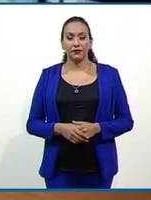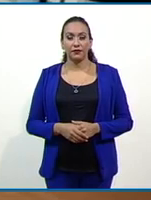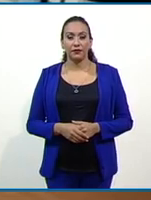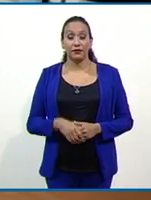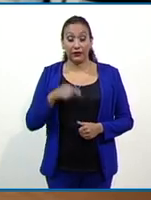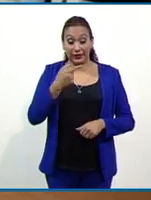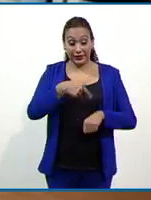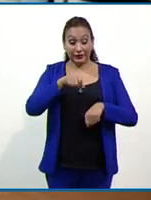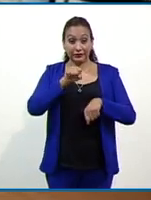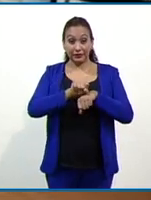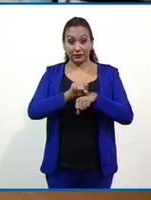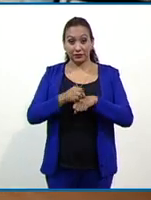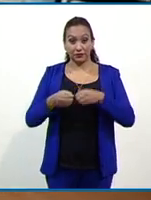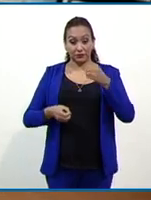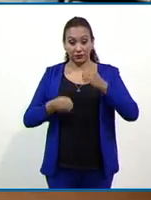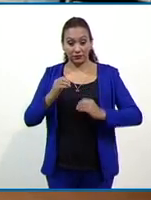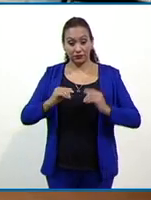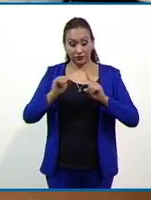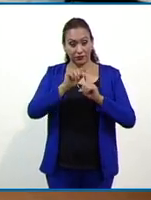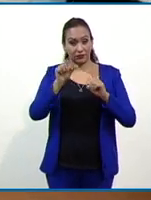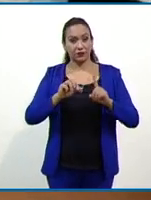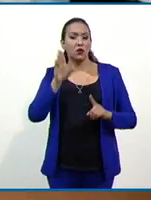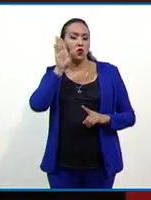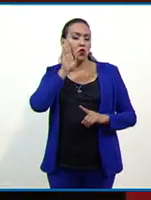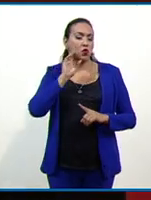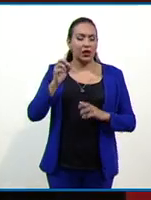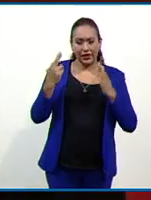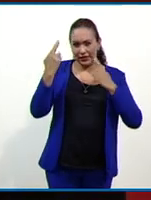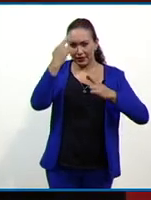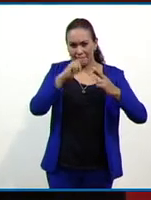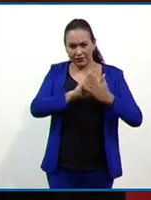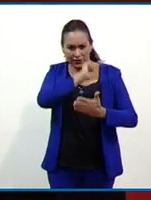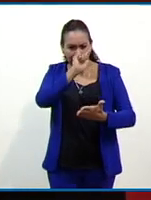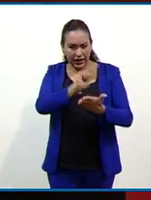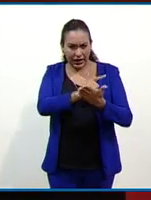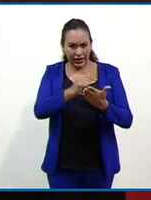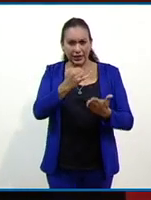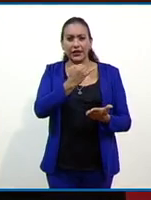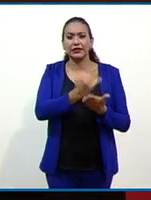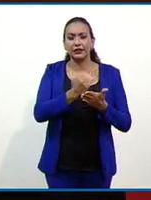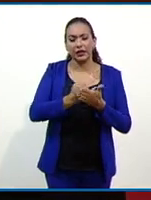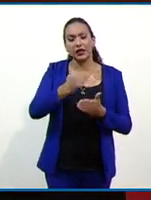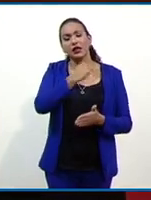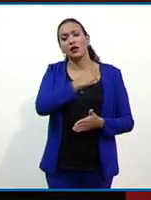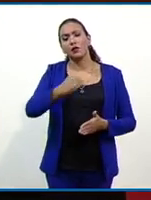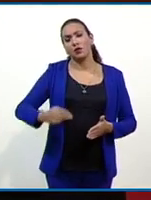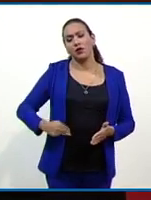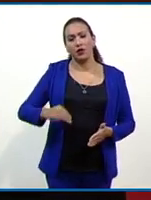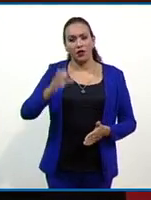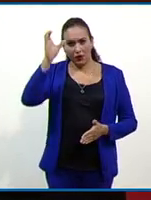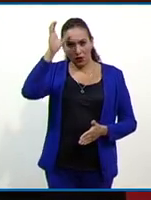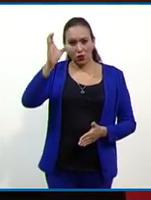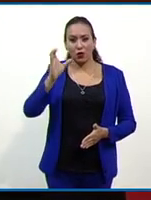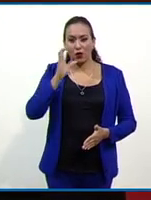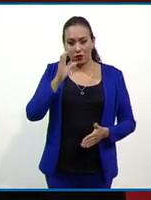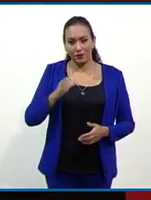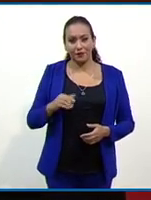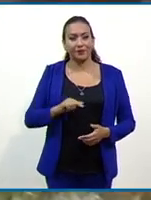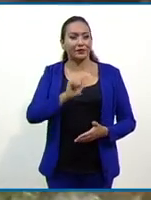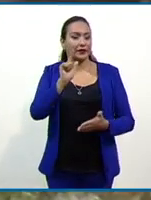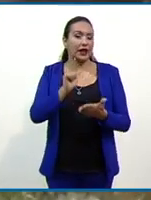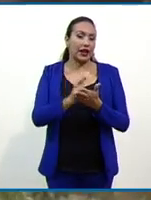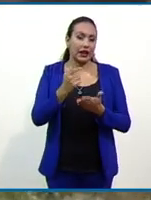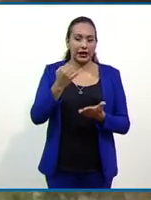También esta semana el Pleno de la Corte invalidó disposiciones de leyes de ingresos de municipios de Coahuila. De la Ley de Ingresos